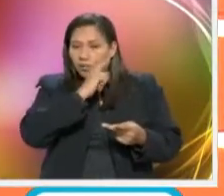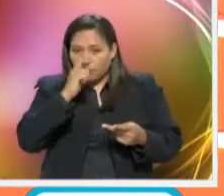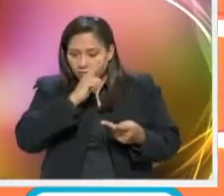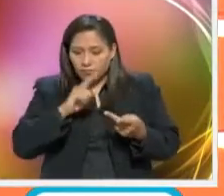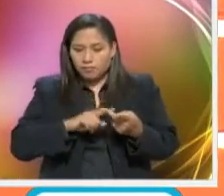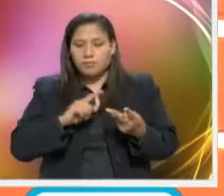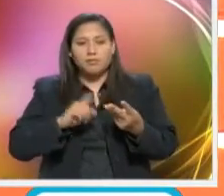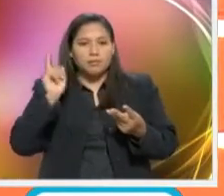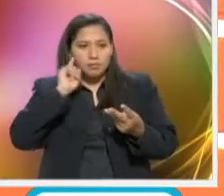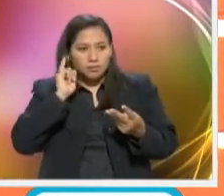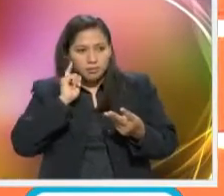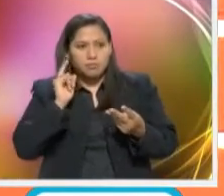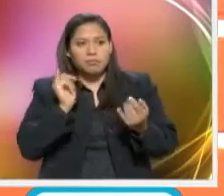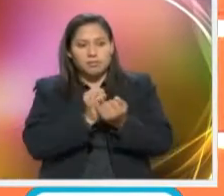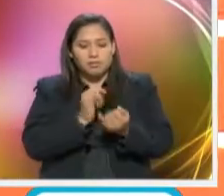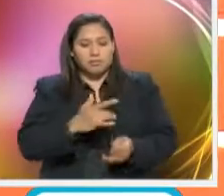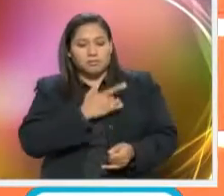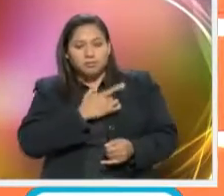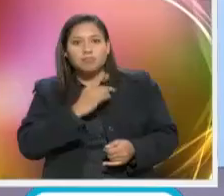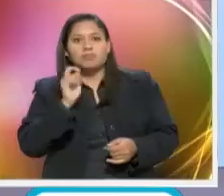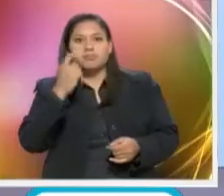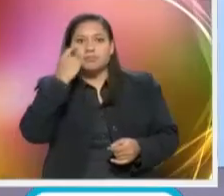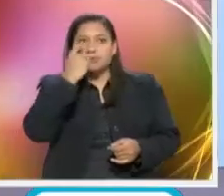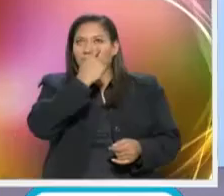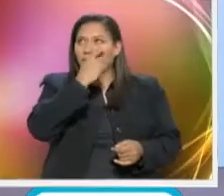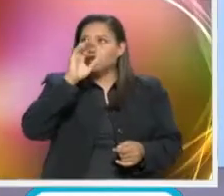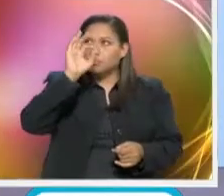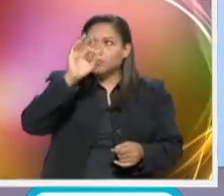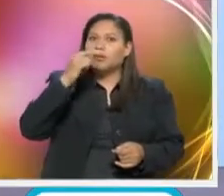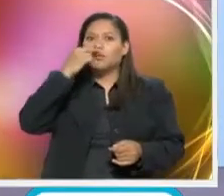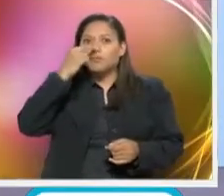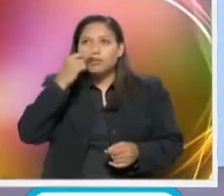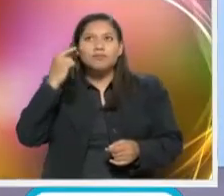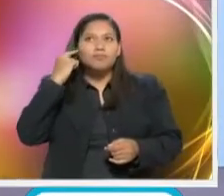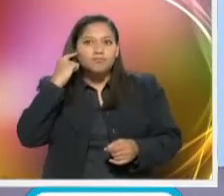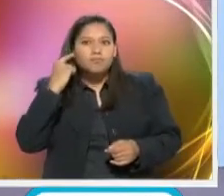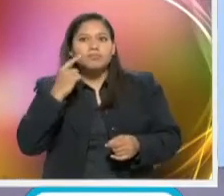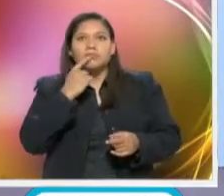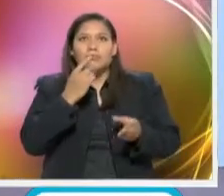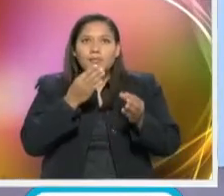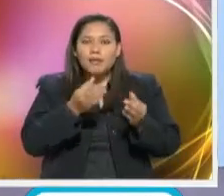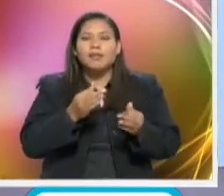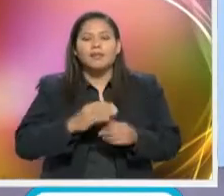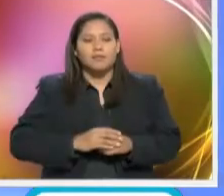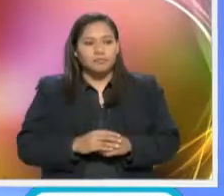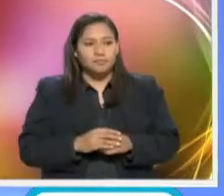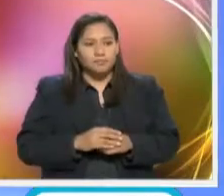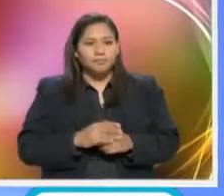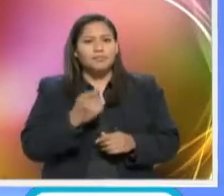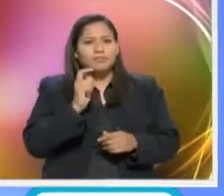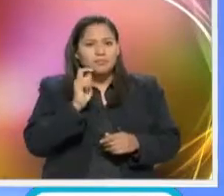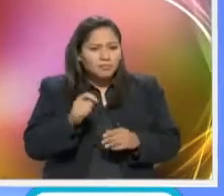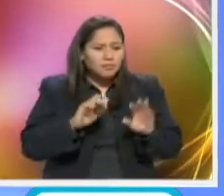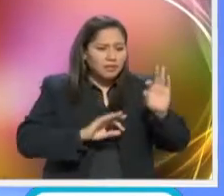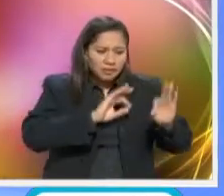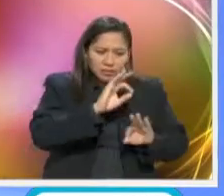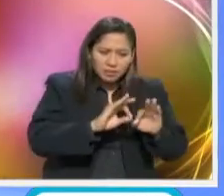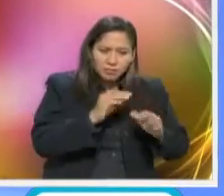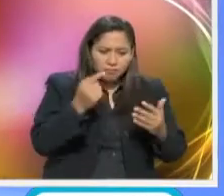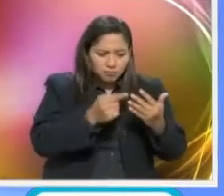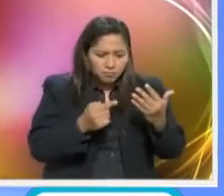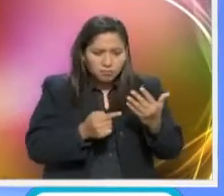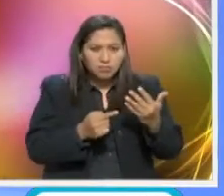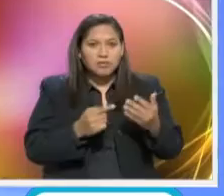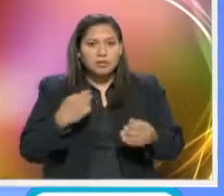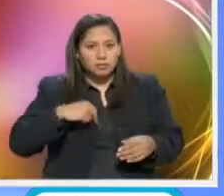tiempo, ¿no? Estimulación sensorial son la vista, el oído, el olfato, el tacto. ¿Qué hay con todos estos tratamientos o estos